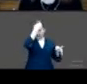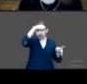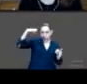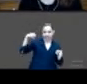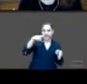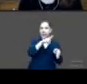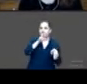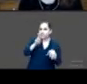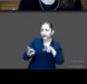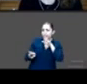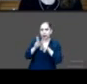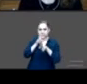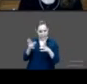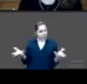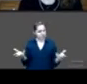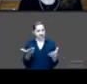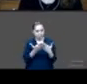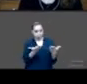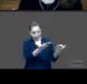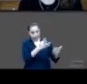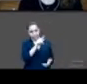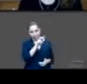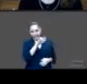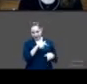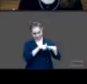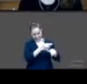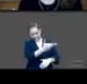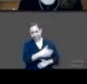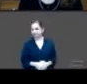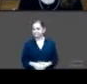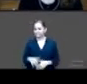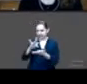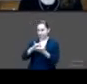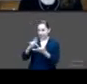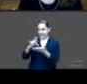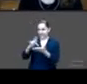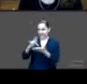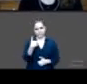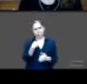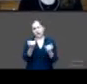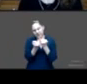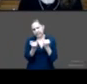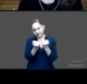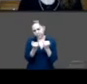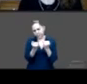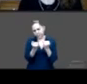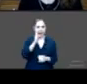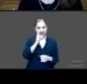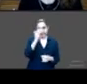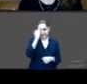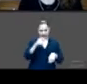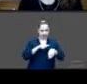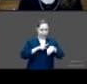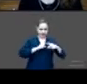seguimiento a este conversatorio. Adelante, Valeria. Muchas gracias. También intentaré hacer la mayor eficiencia del uso del tiempo.